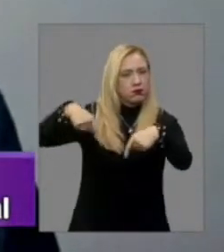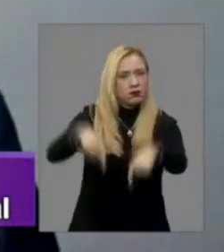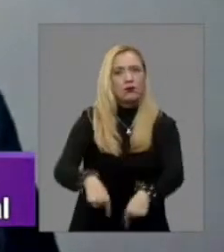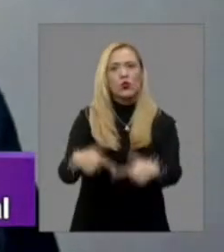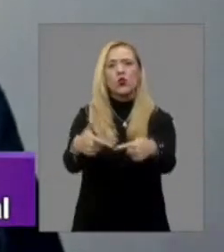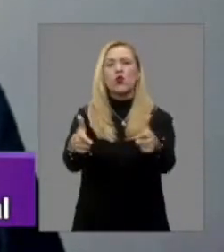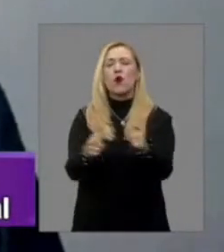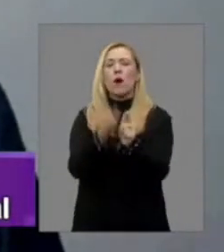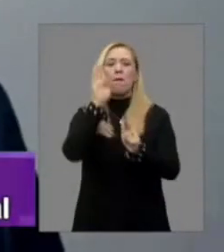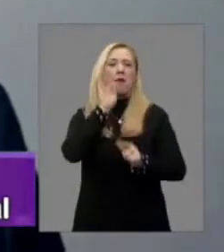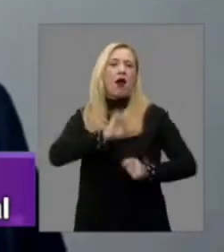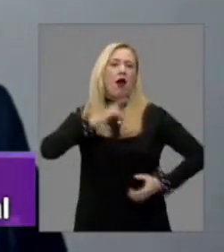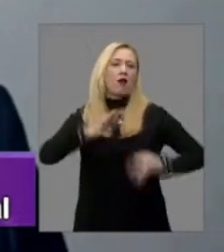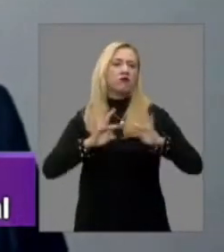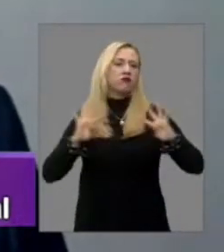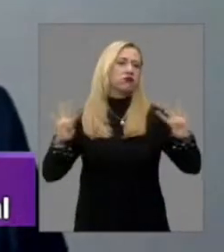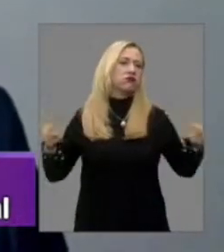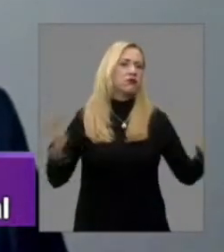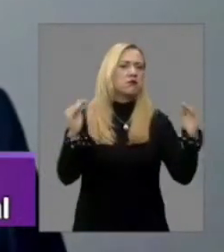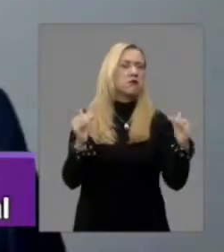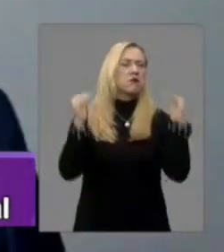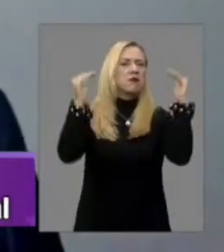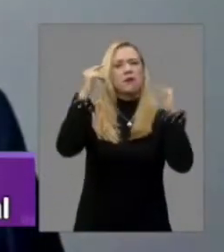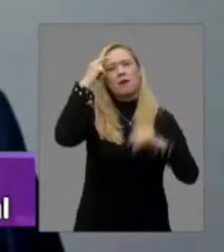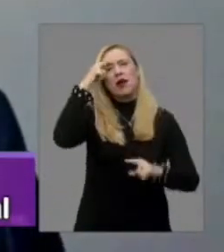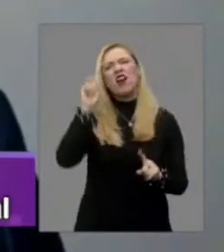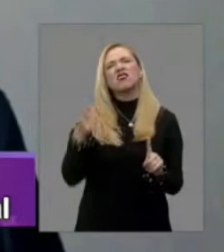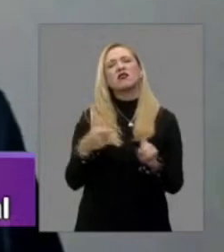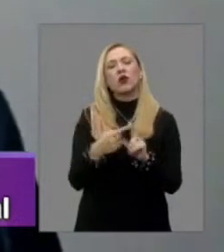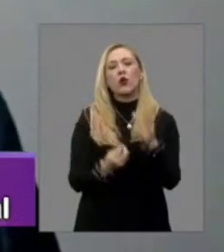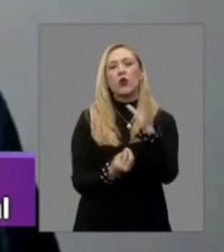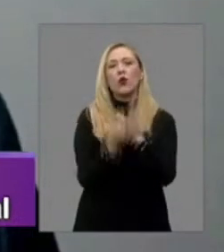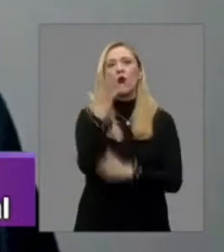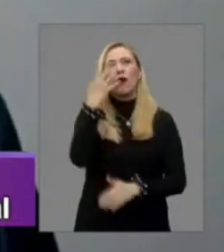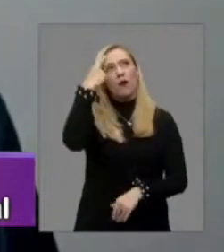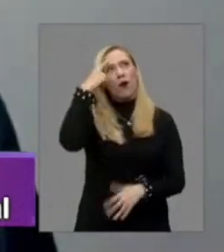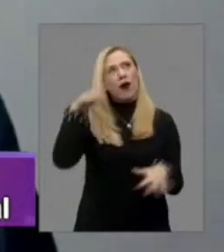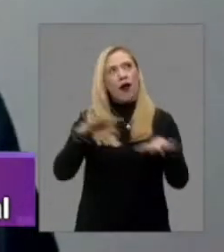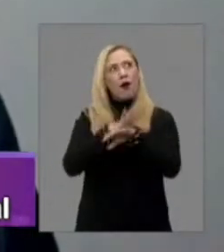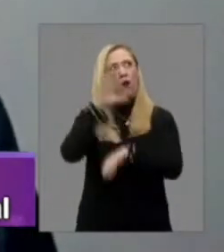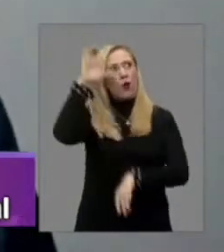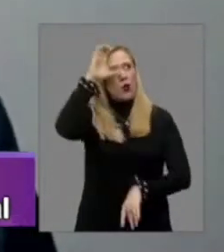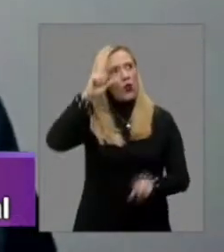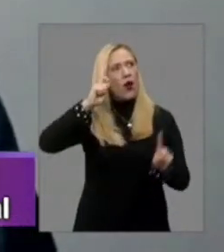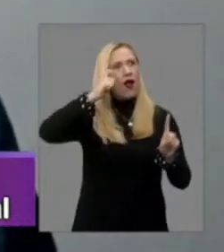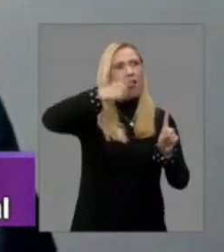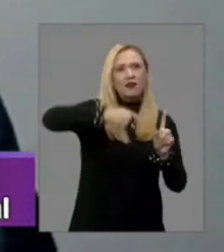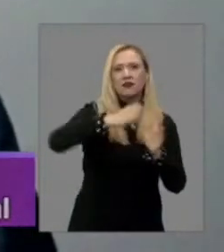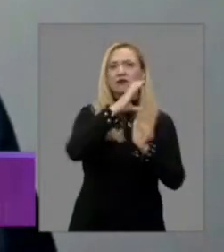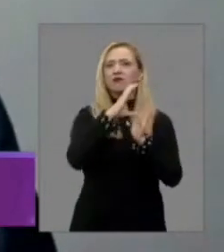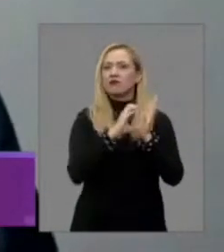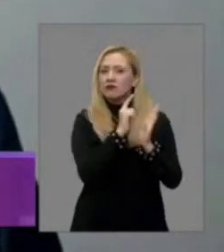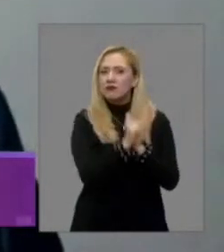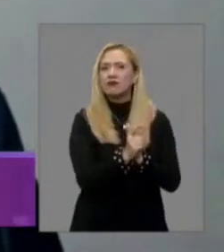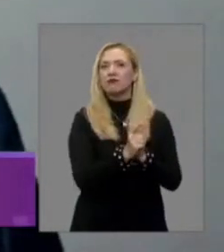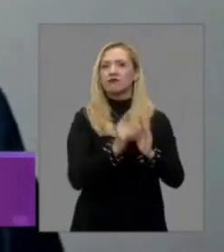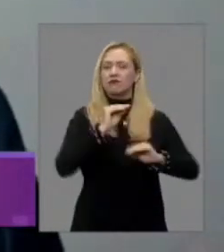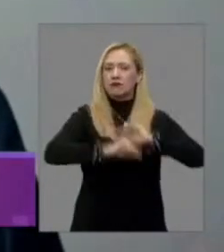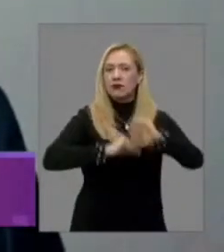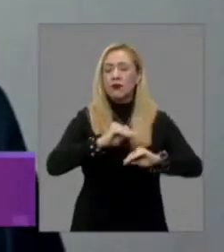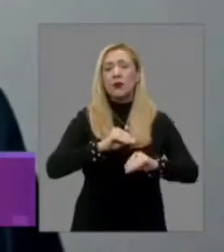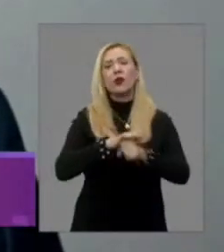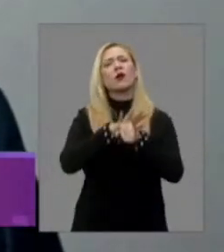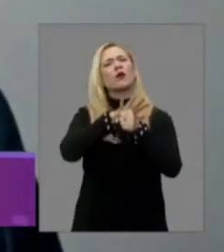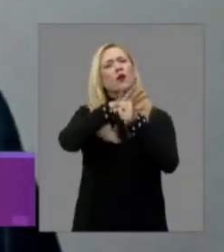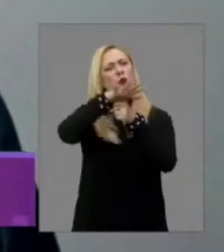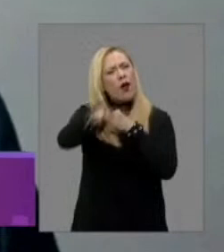de la Nación, criterios clave que marcan una nueva cultura constitucional, y con las interrogantes de cuáles han